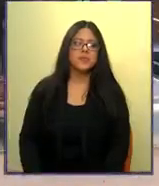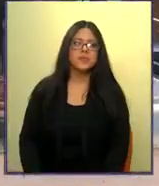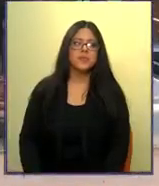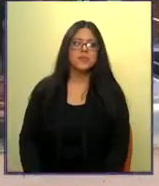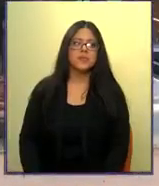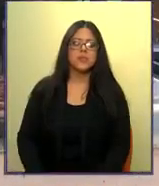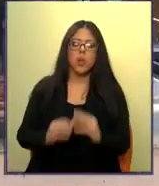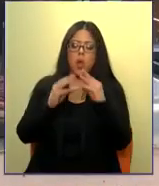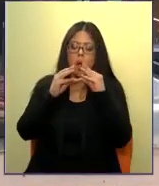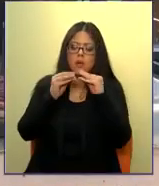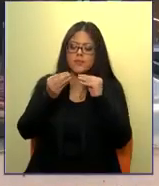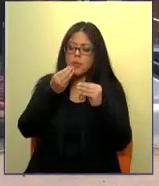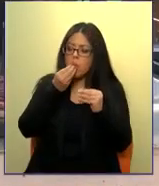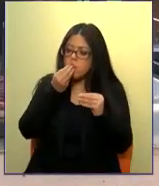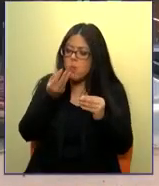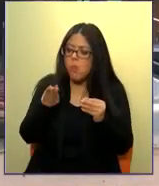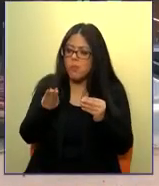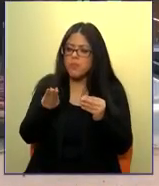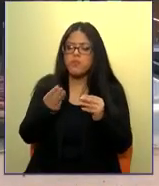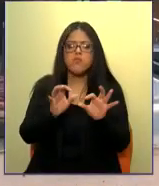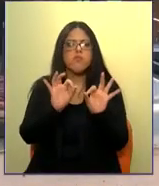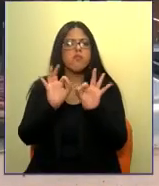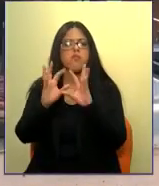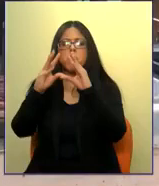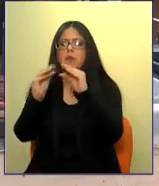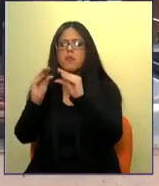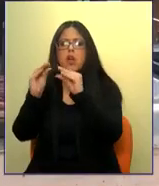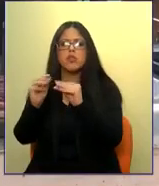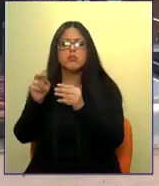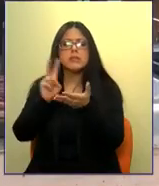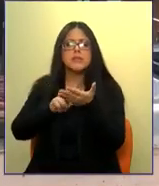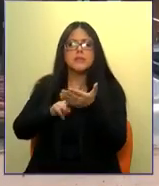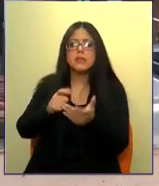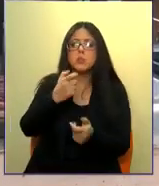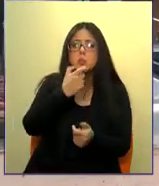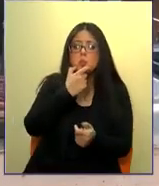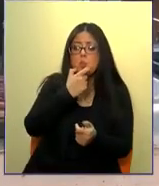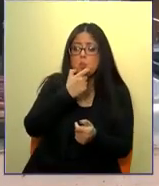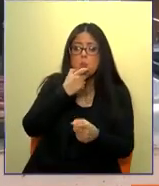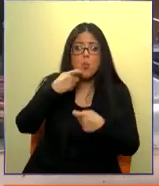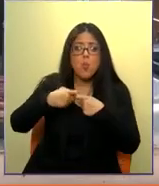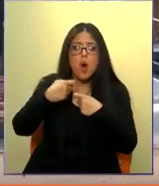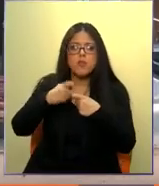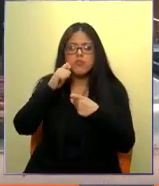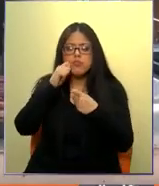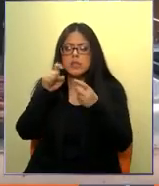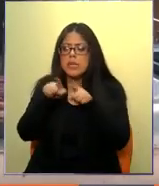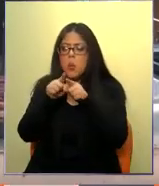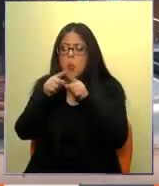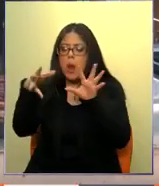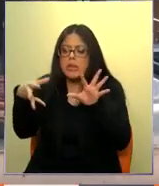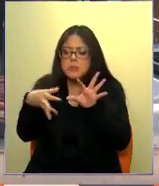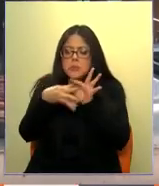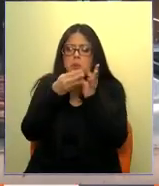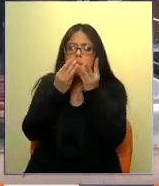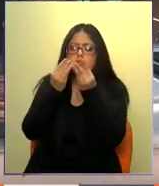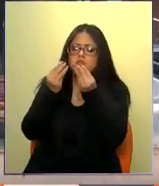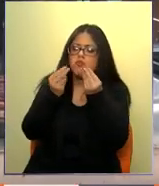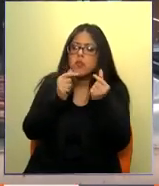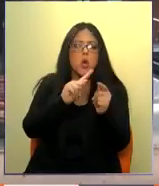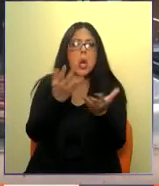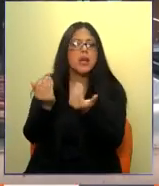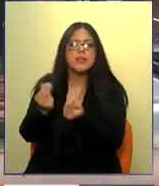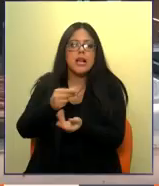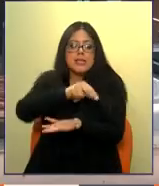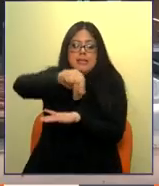Blandito, exquisito. Y realmente el hueso hace su trabajo mucho más sabroso, no necesita tanta sal. Por sí